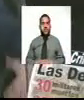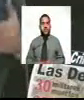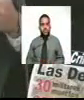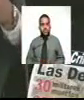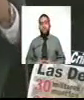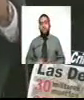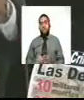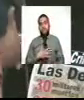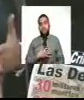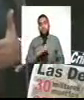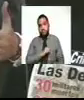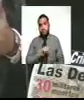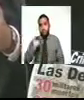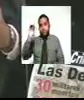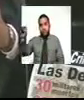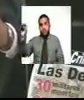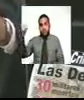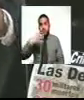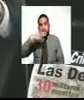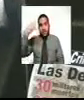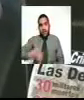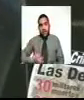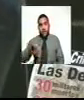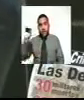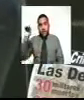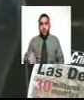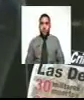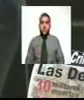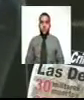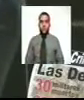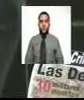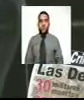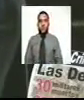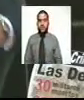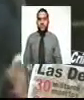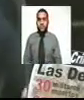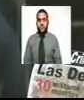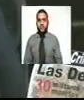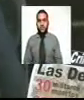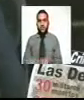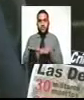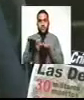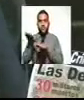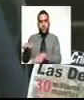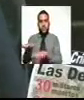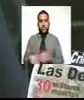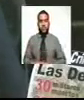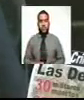Es triste que, en verdad, una representante.